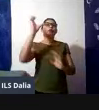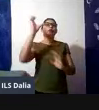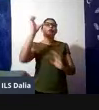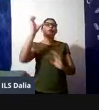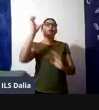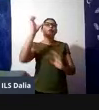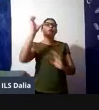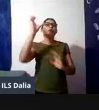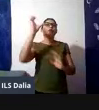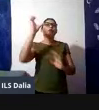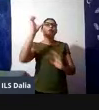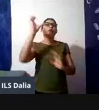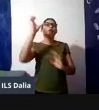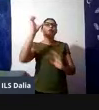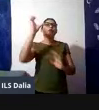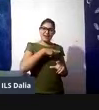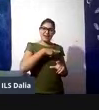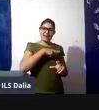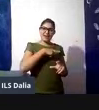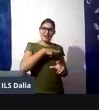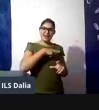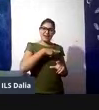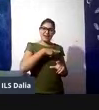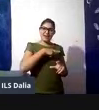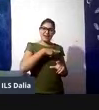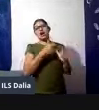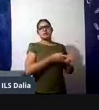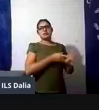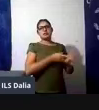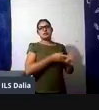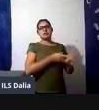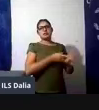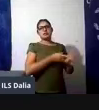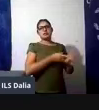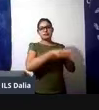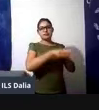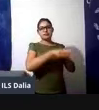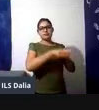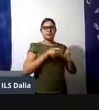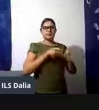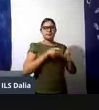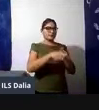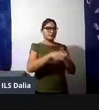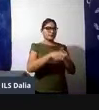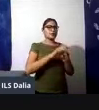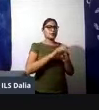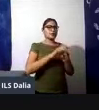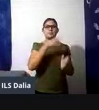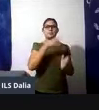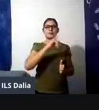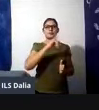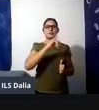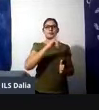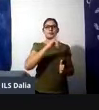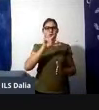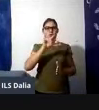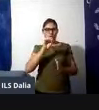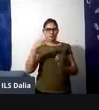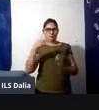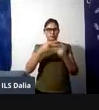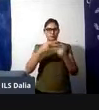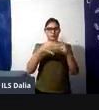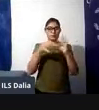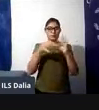porque se querían burlar. Y entonces aquí, por ejemplo, dice Julio, cursa segundo de secundaria y sus problemas comenzaron cuando le pidieron que